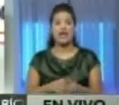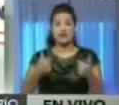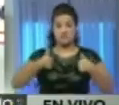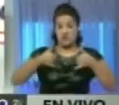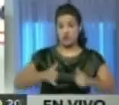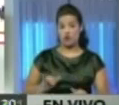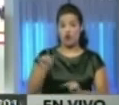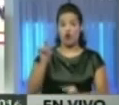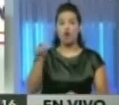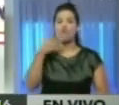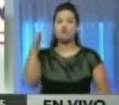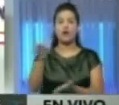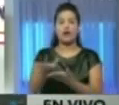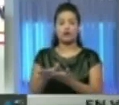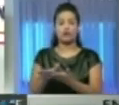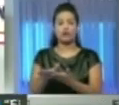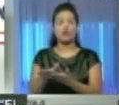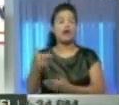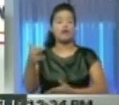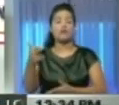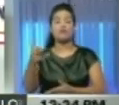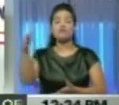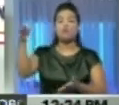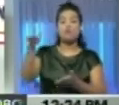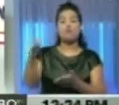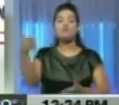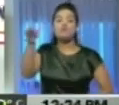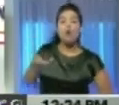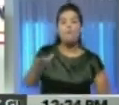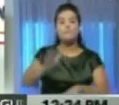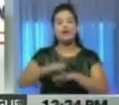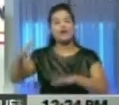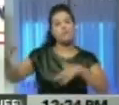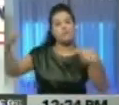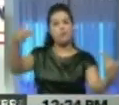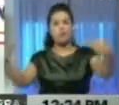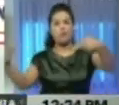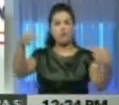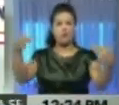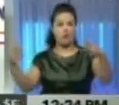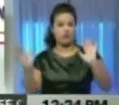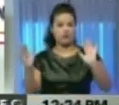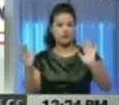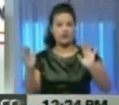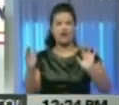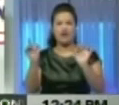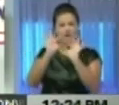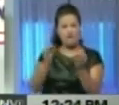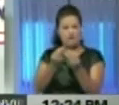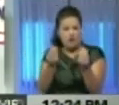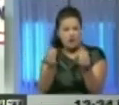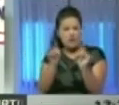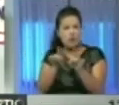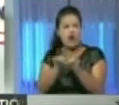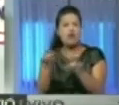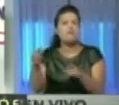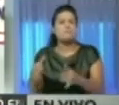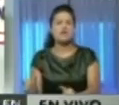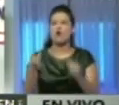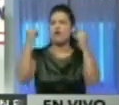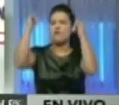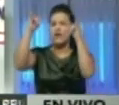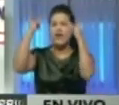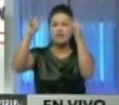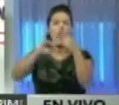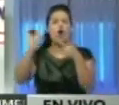Bernal, herido en hecho violento, como dejando el aire que mi hijo estaría rumbeando, estaría